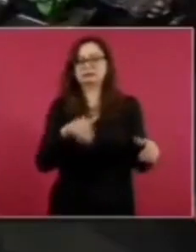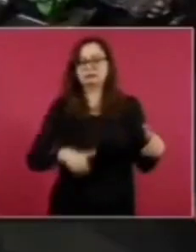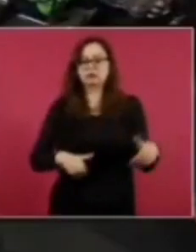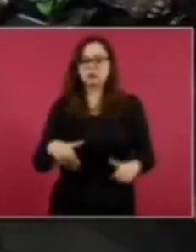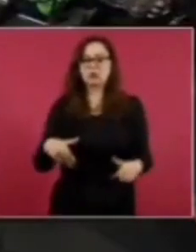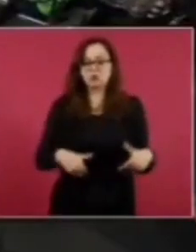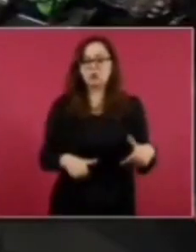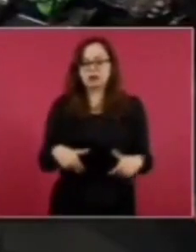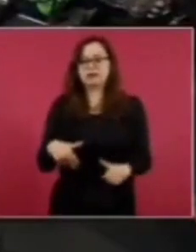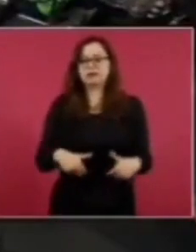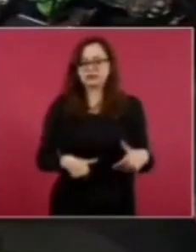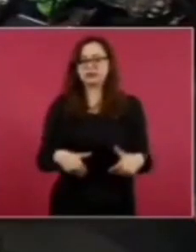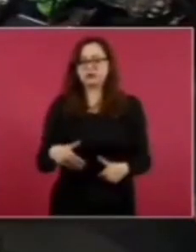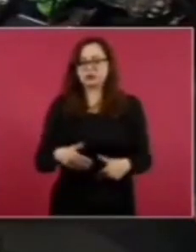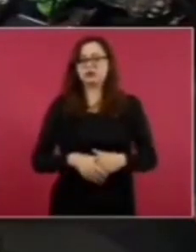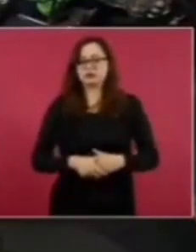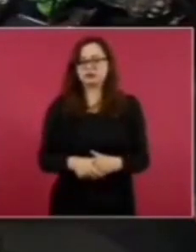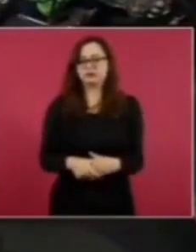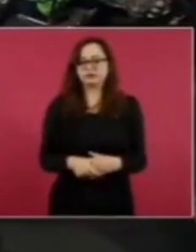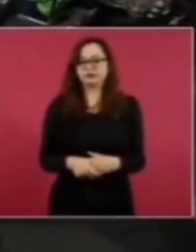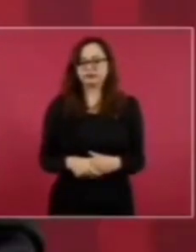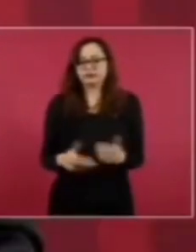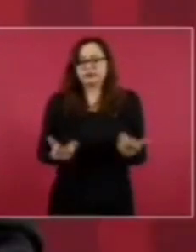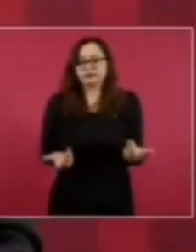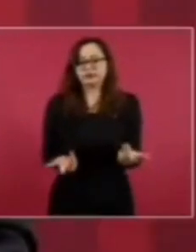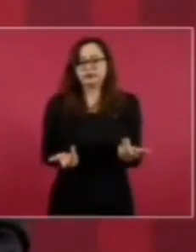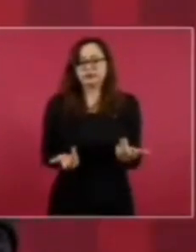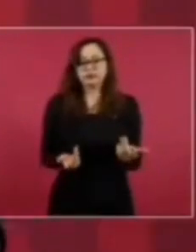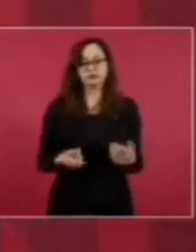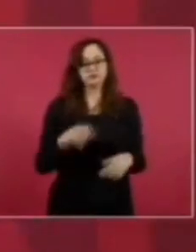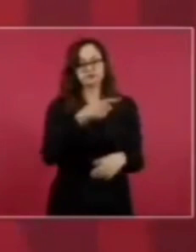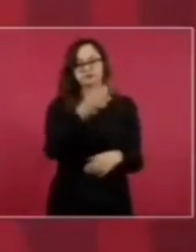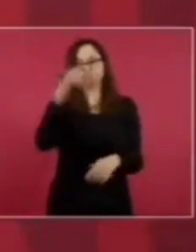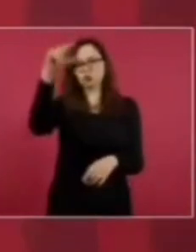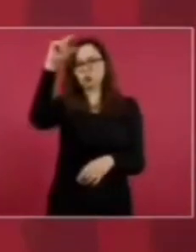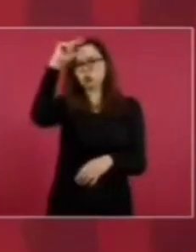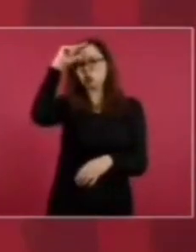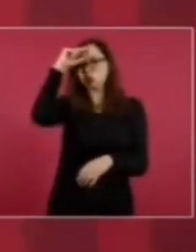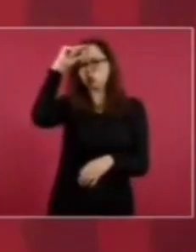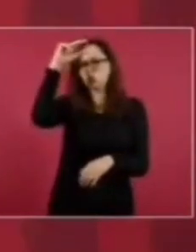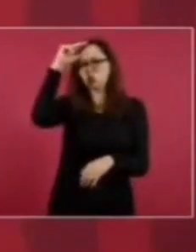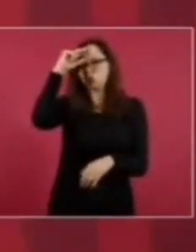los que supuestamente están muy informados